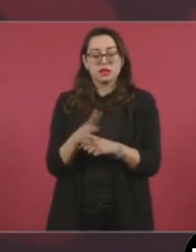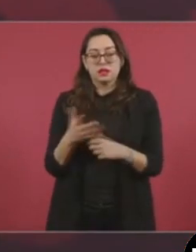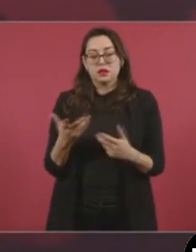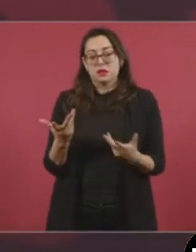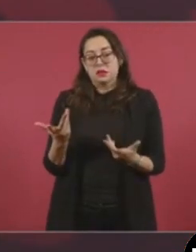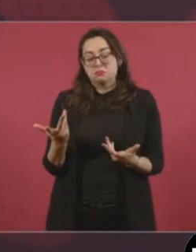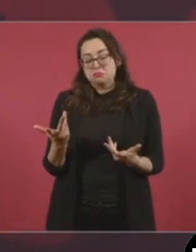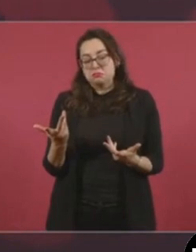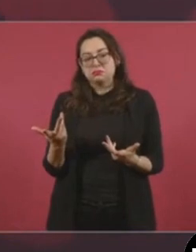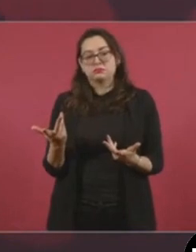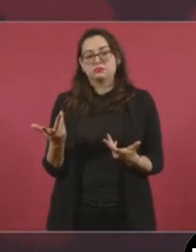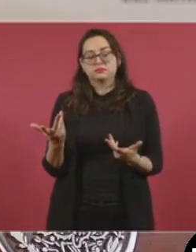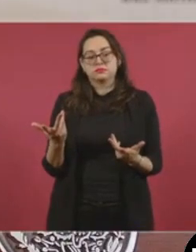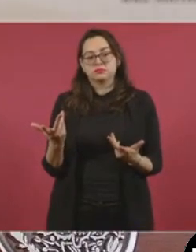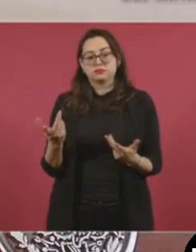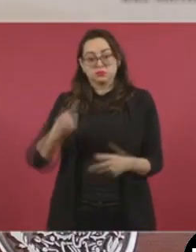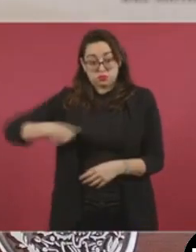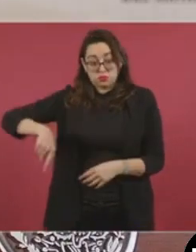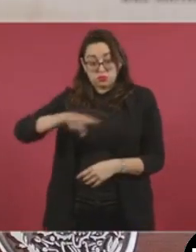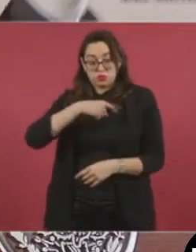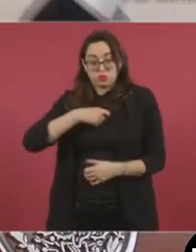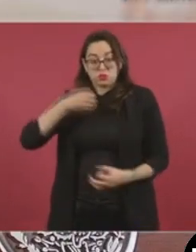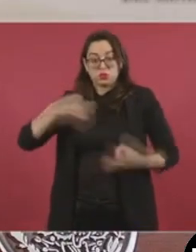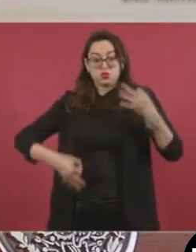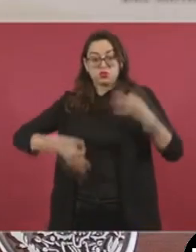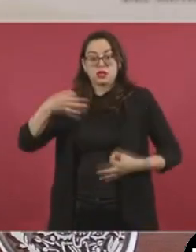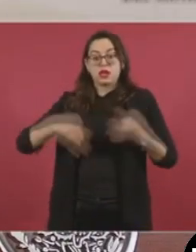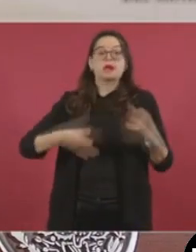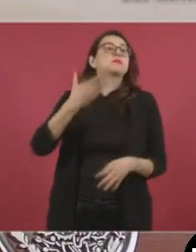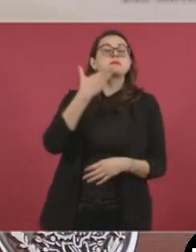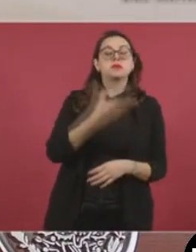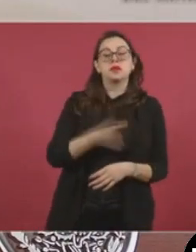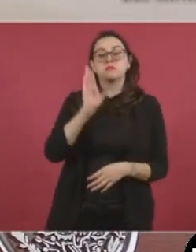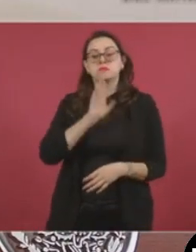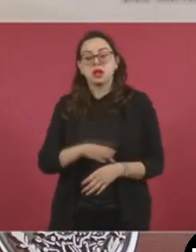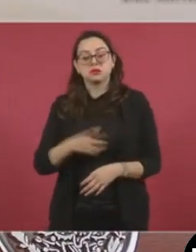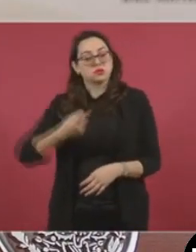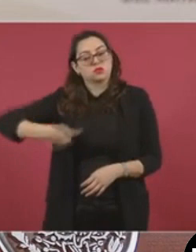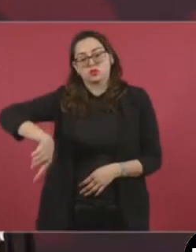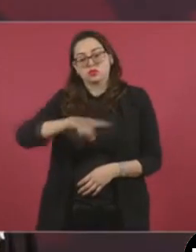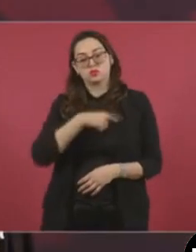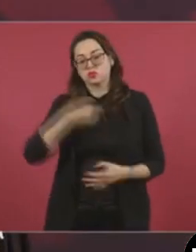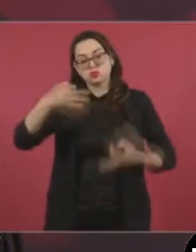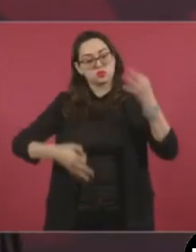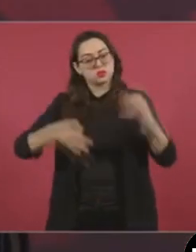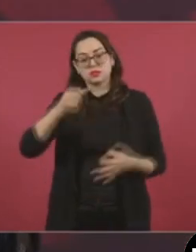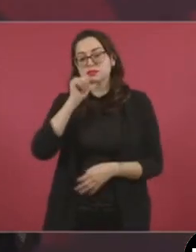hacer un juicio sumario aquí nosotros, eso corresponde a la